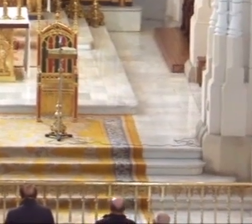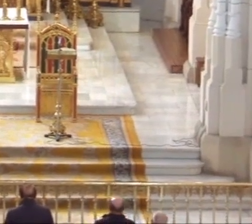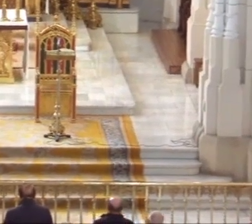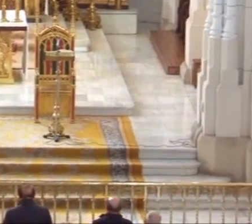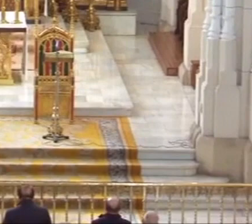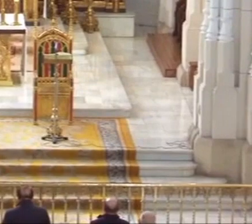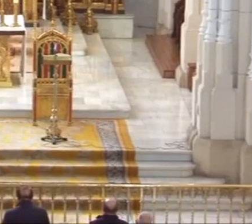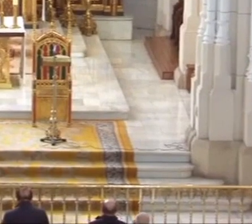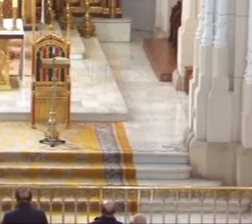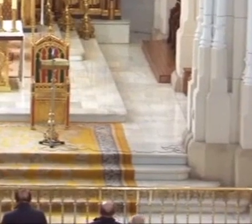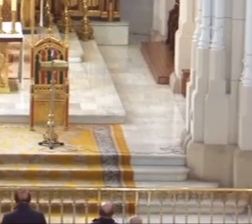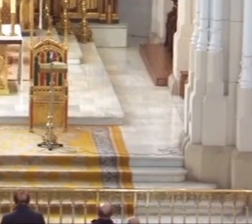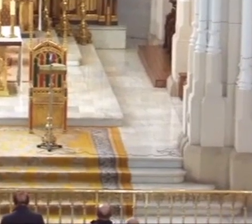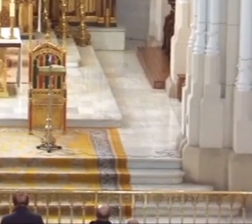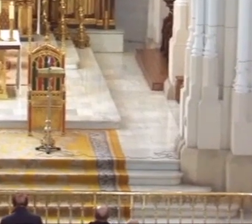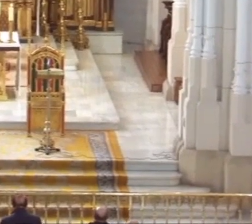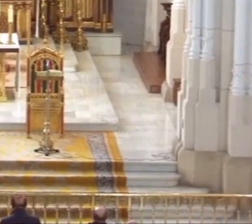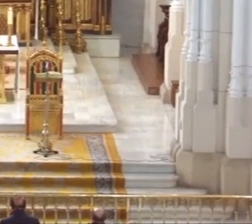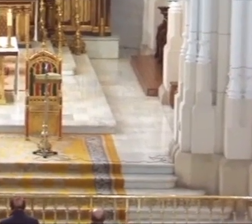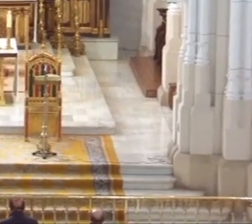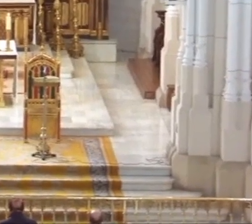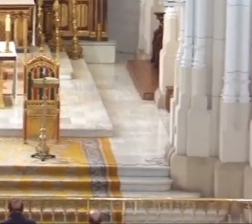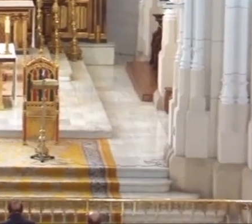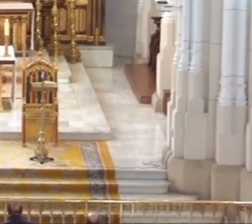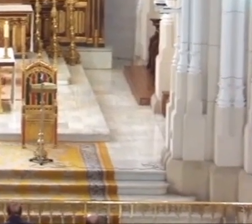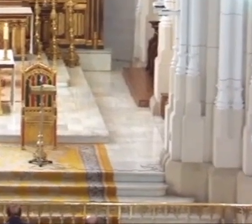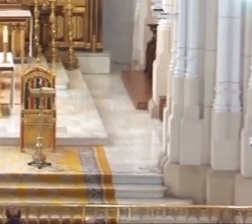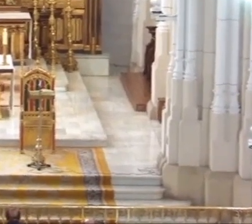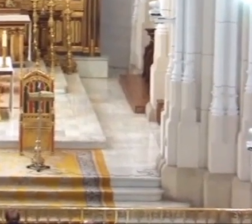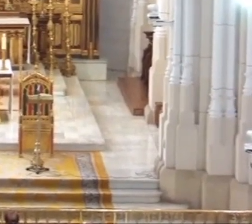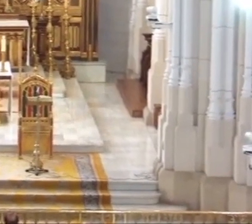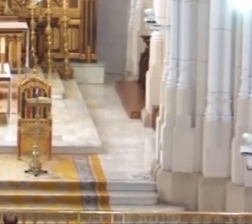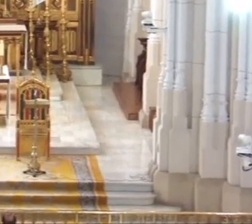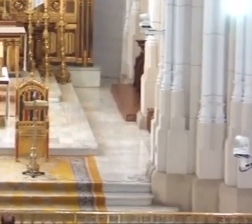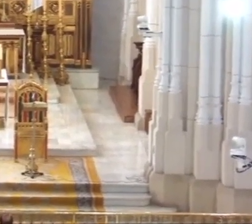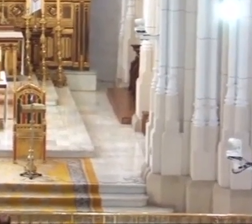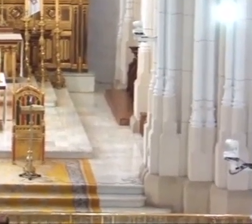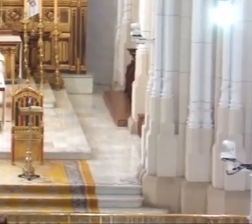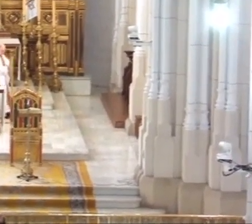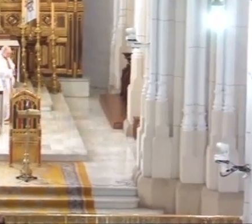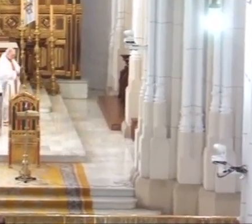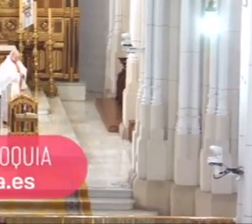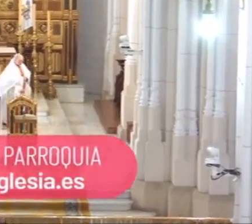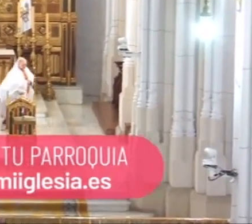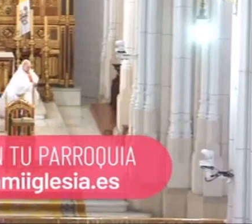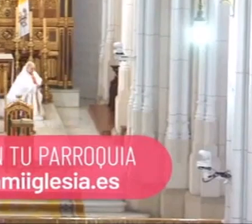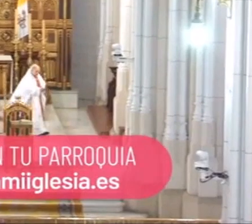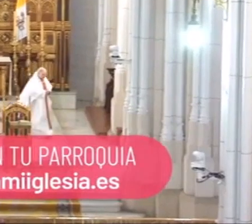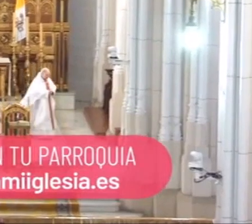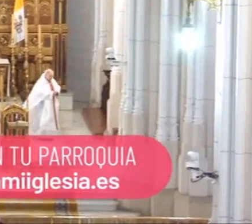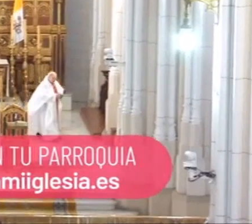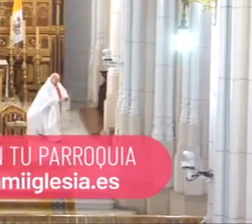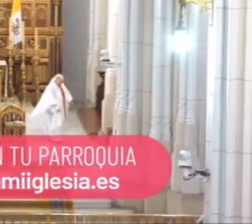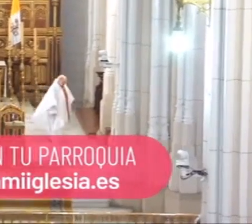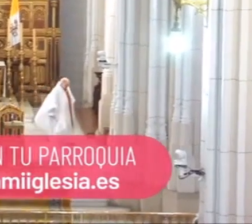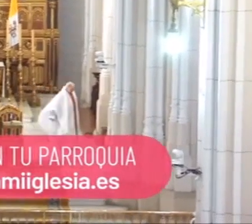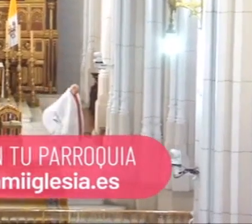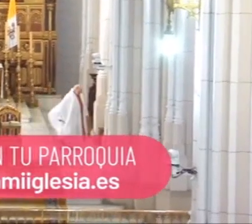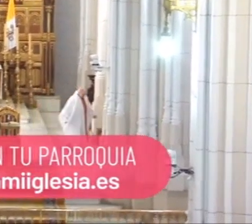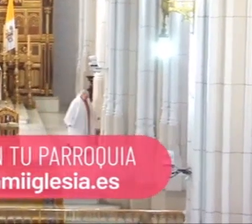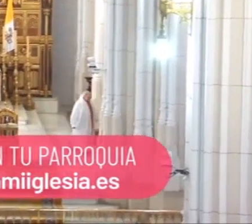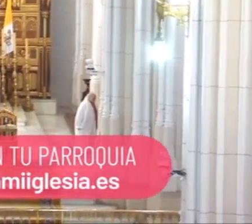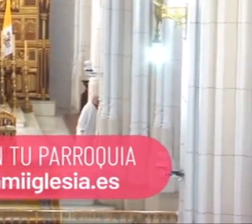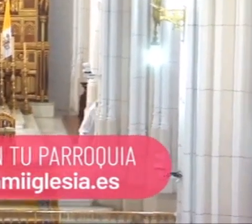Levanto mis ojos a los montes, ¿de dónde me vendrá